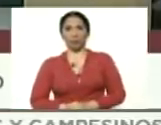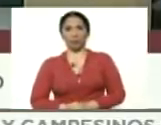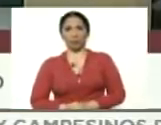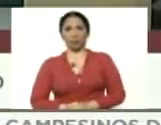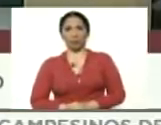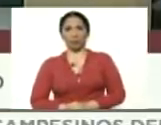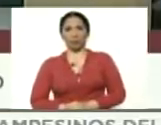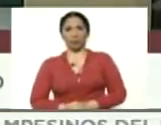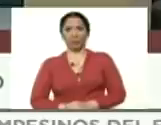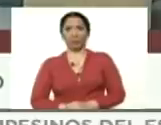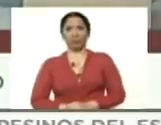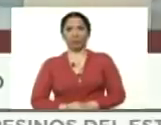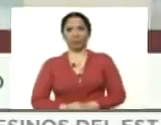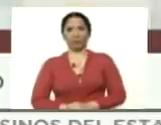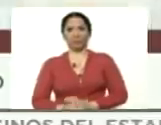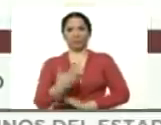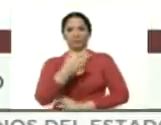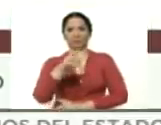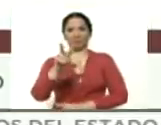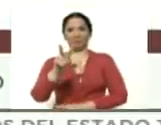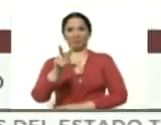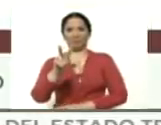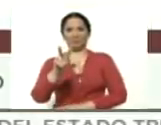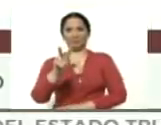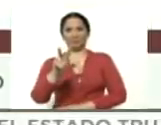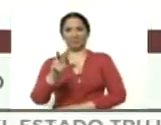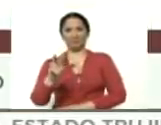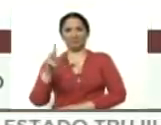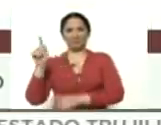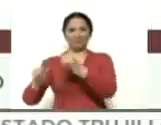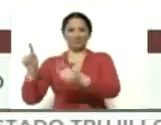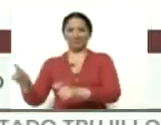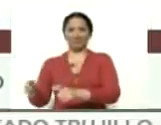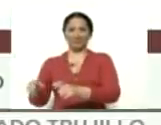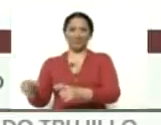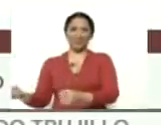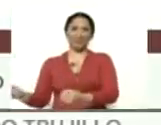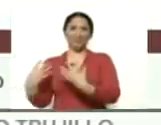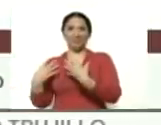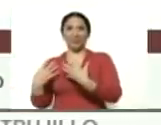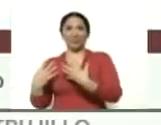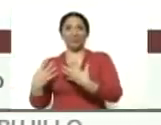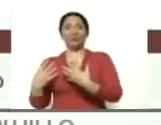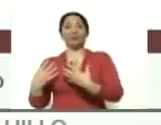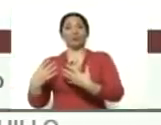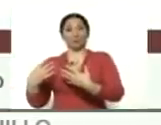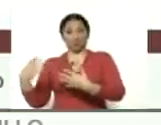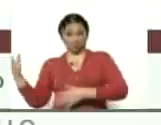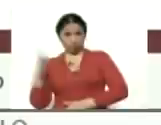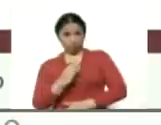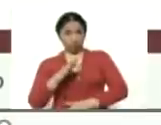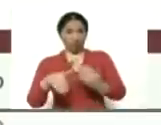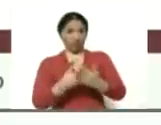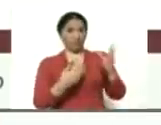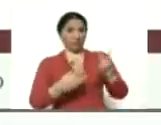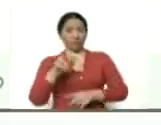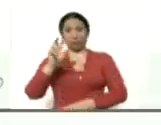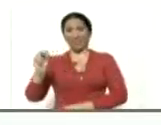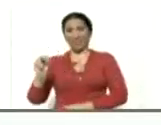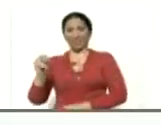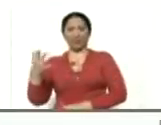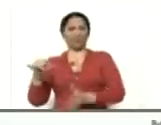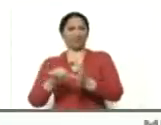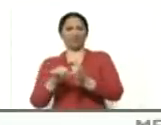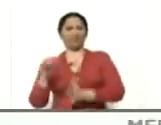de los 32 casos importados o de contacto con viajeros internacionales, 30 provienen